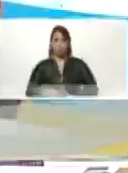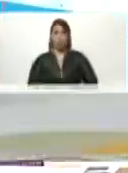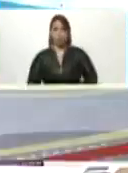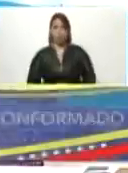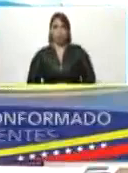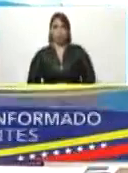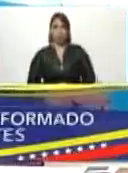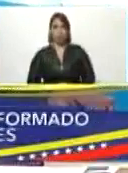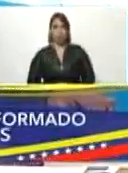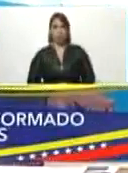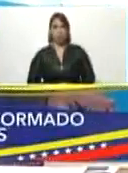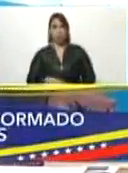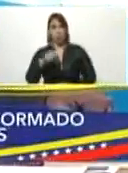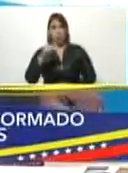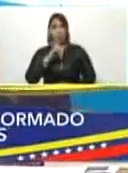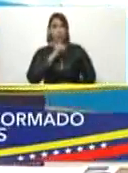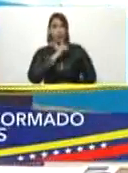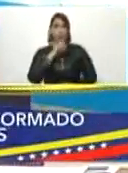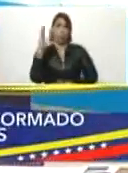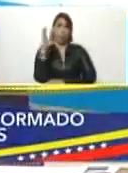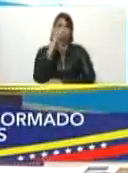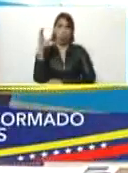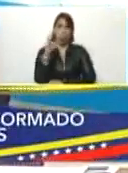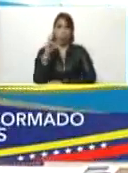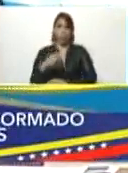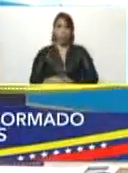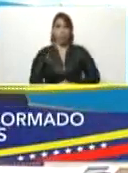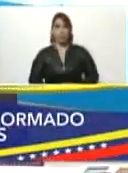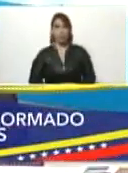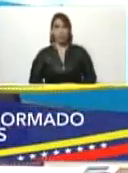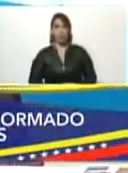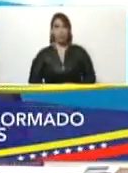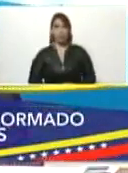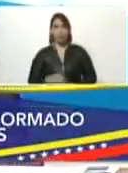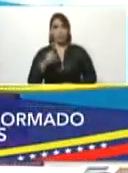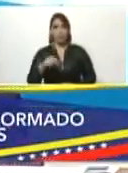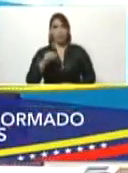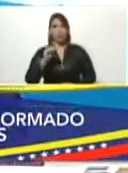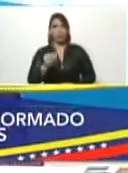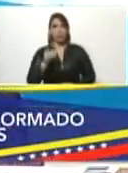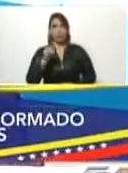Nueva Granada, hoy Colombia, y la provincia de Quito.